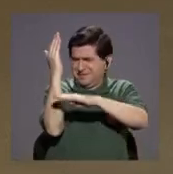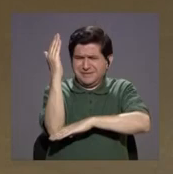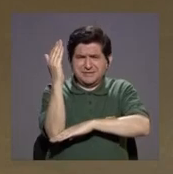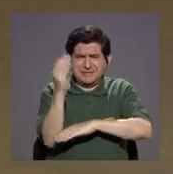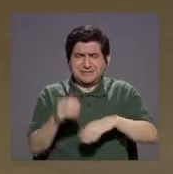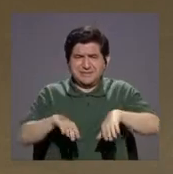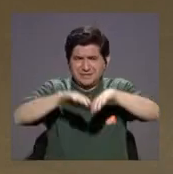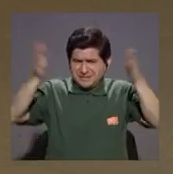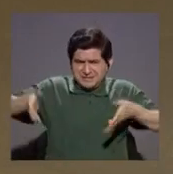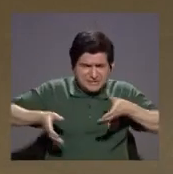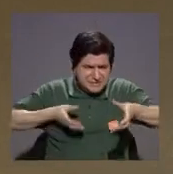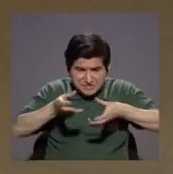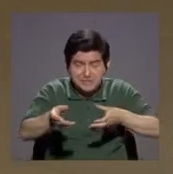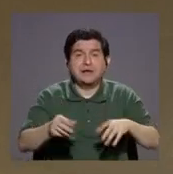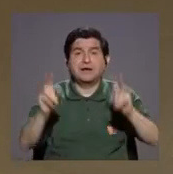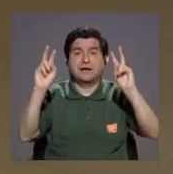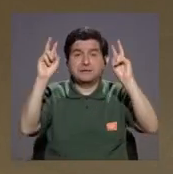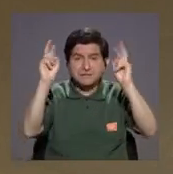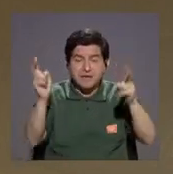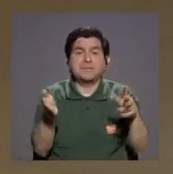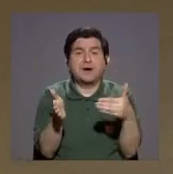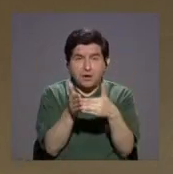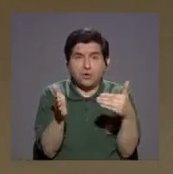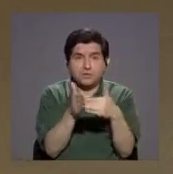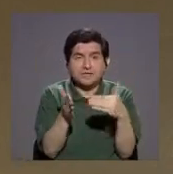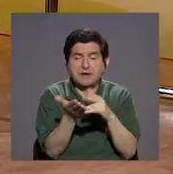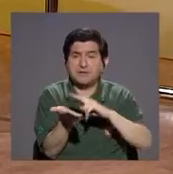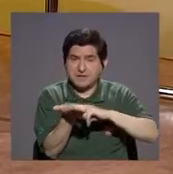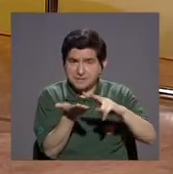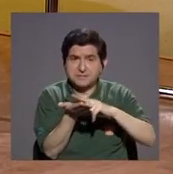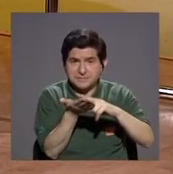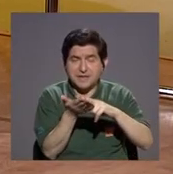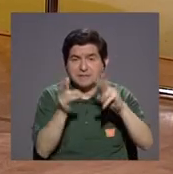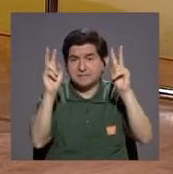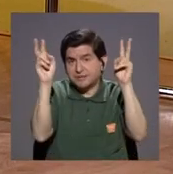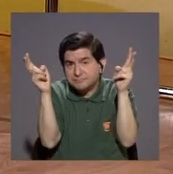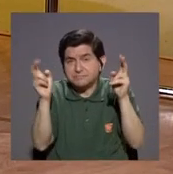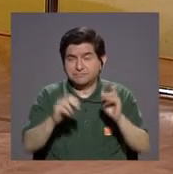tema verde de manera que pues